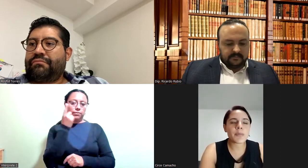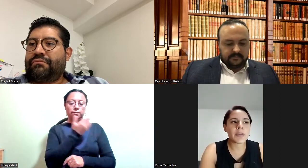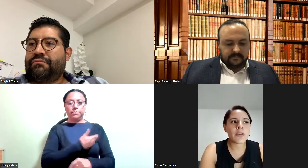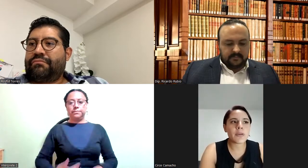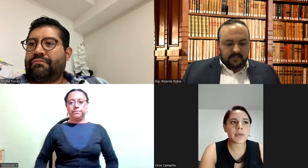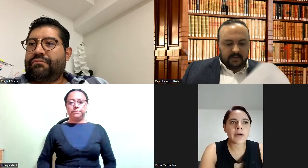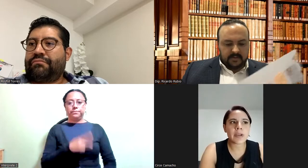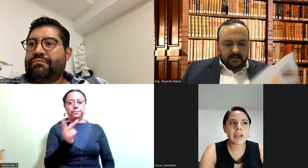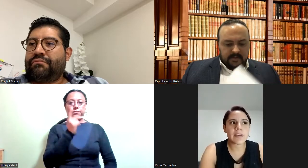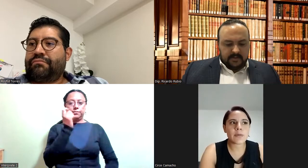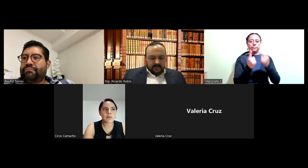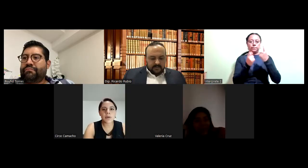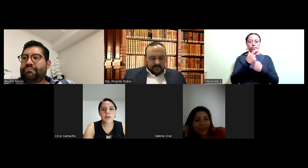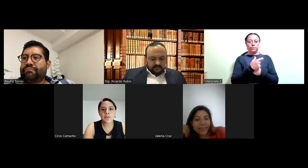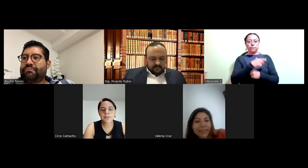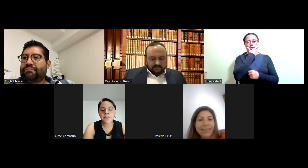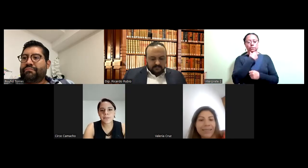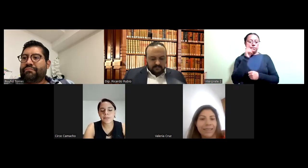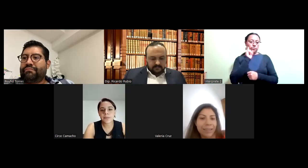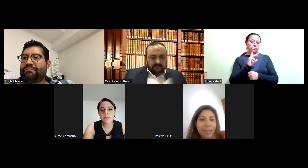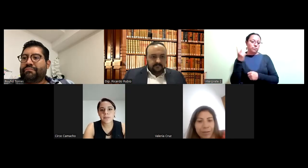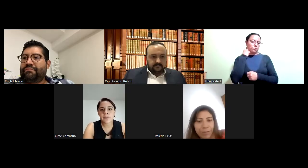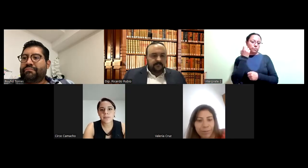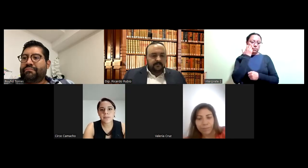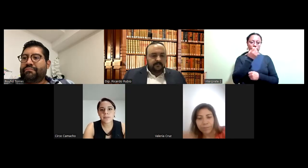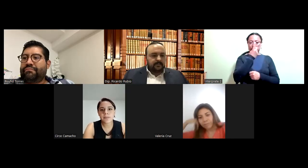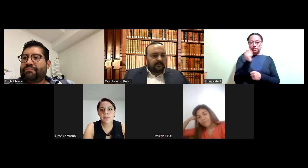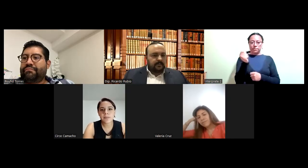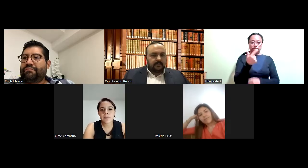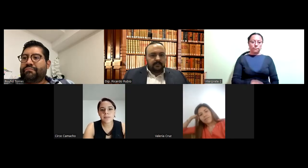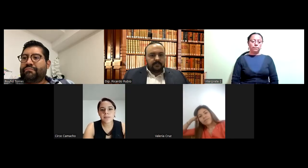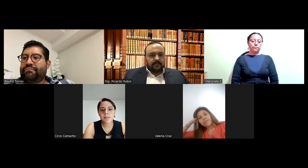¿Alguna diputada o diputado quiere hacer uso de la voz?